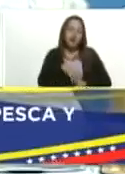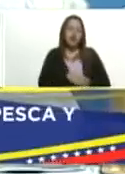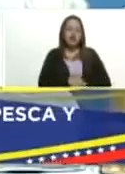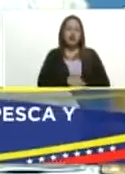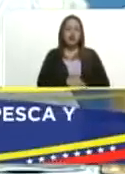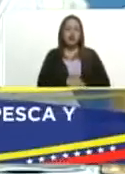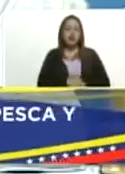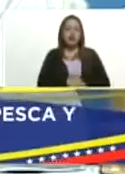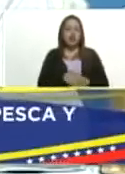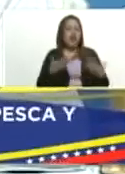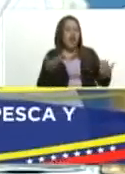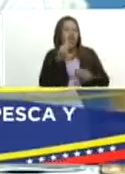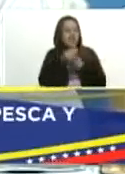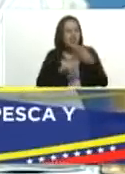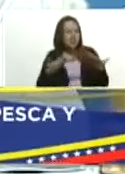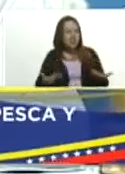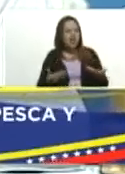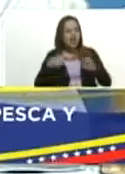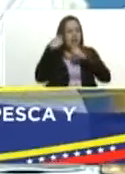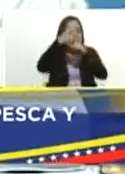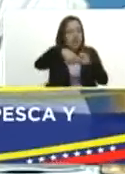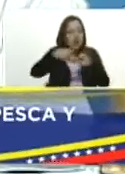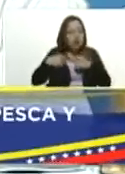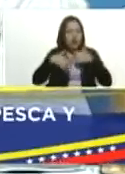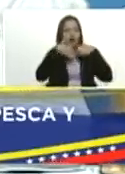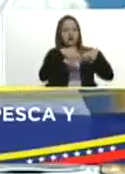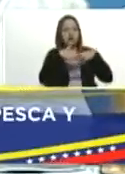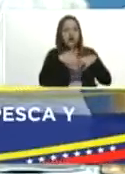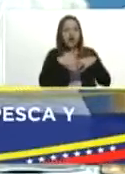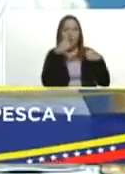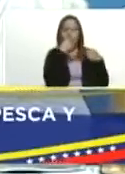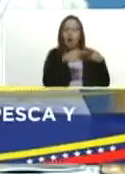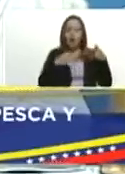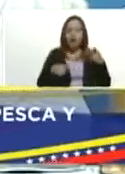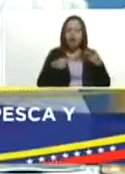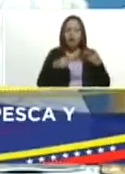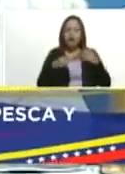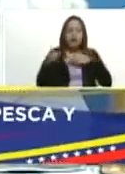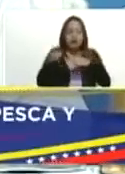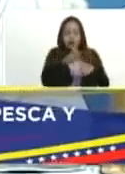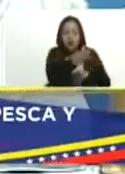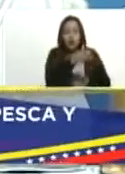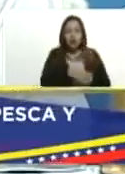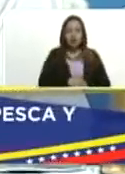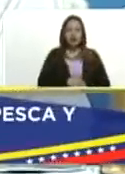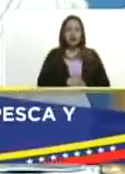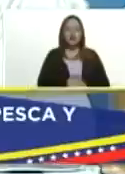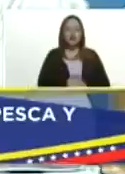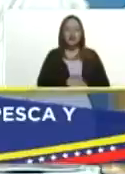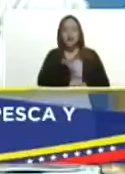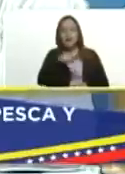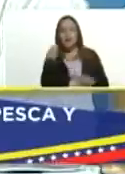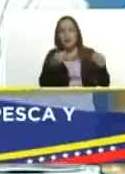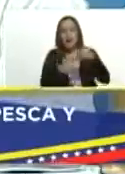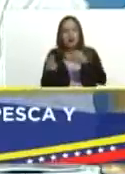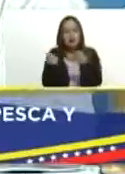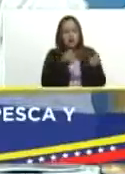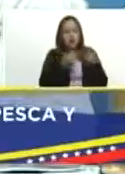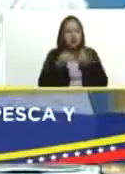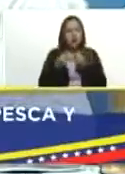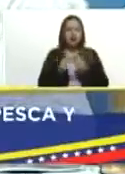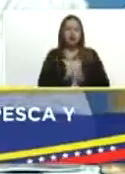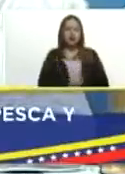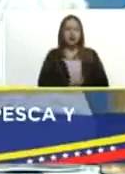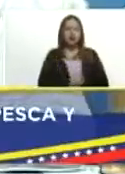¿A través de qué? A través de la pesca industrial, de otros productos del mar, además de la generación de riqueza, presidente, por la